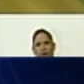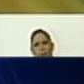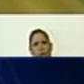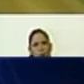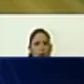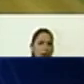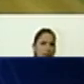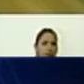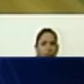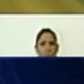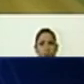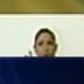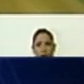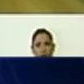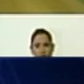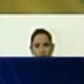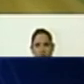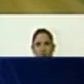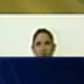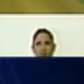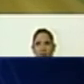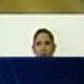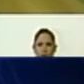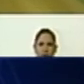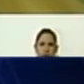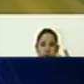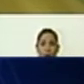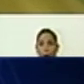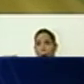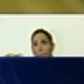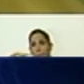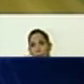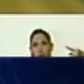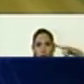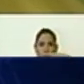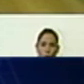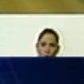interna en el país es esta o es aquella y que sus avioncitos